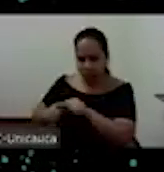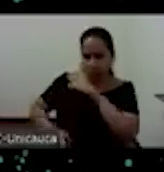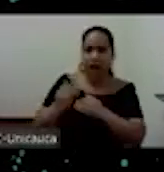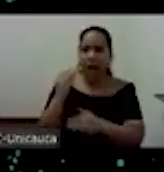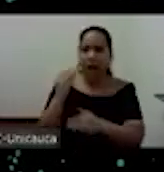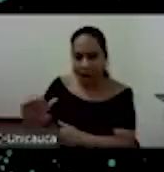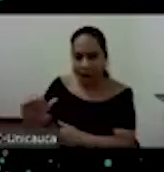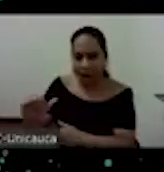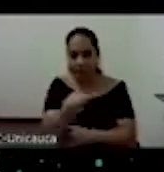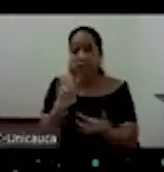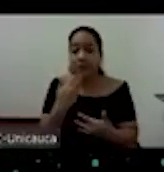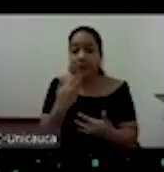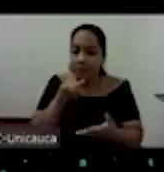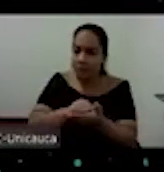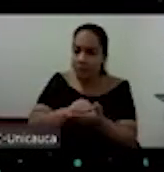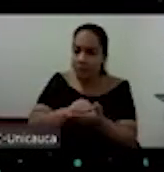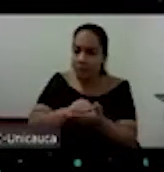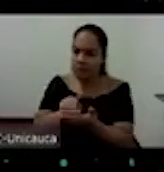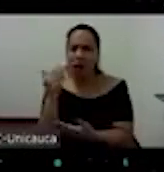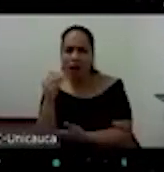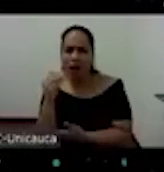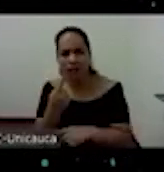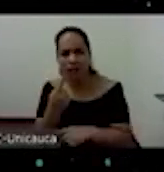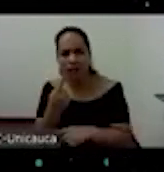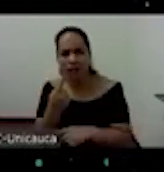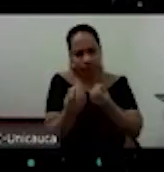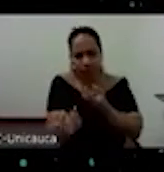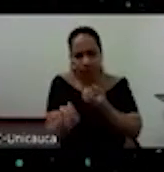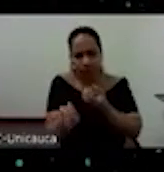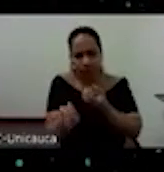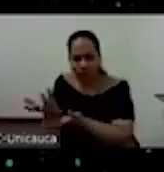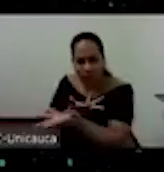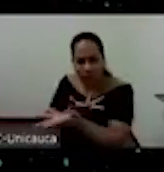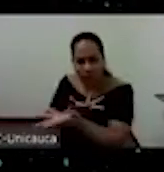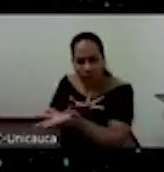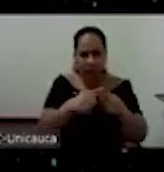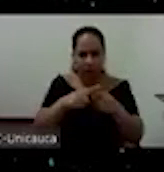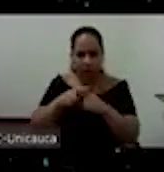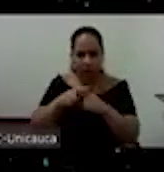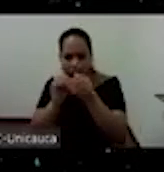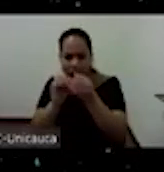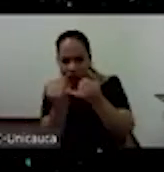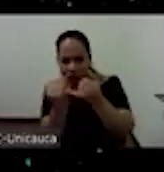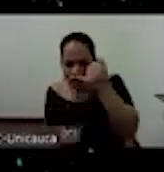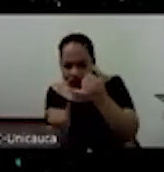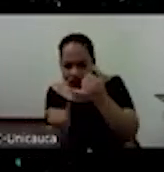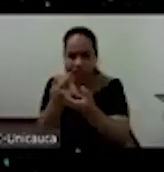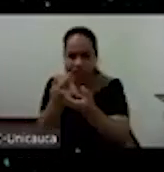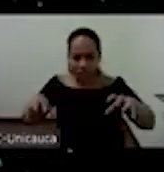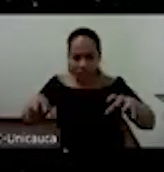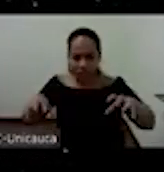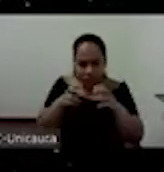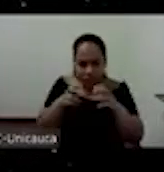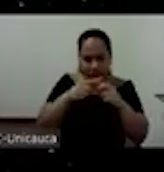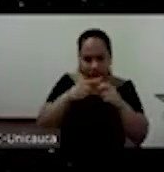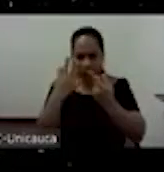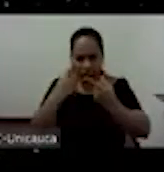Entonces, las tejedoras comparten la interconexión de acciones secuenciales y del constante movimiento de sus manos,